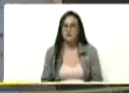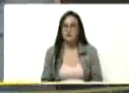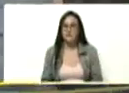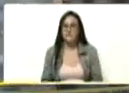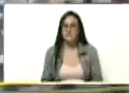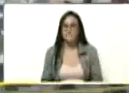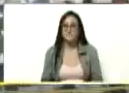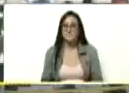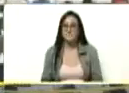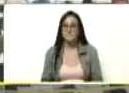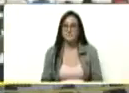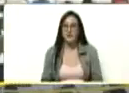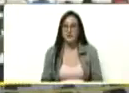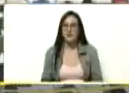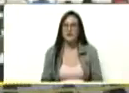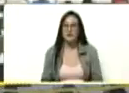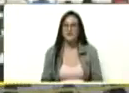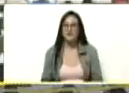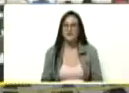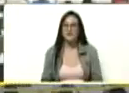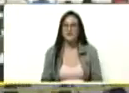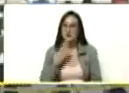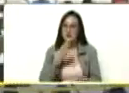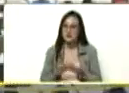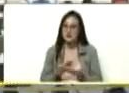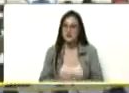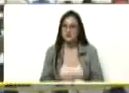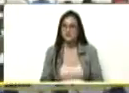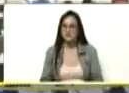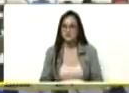Thank you. Gracias.